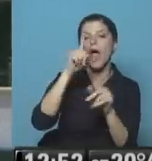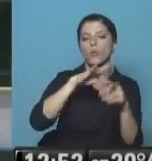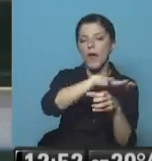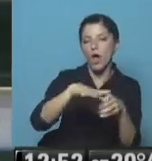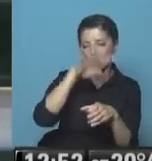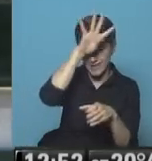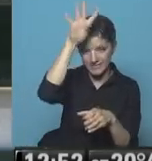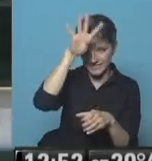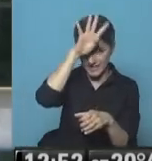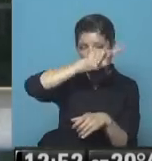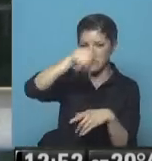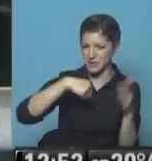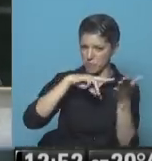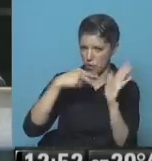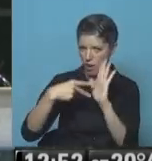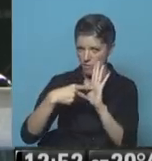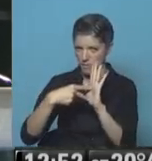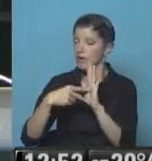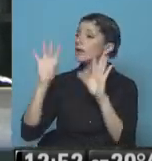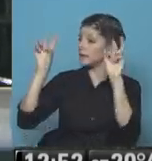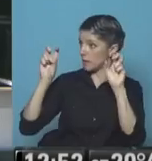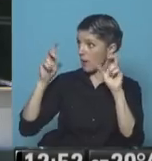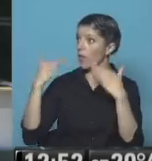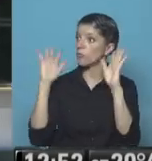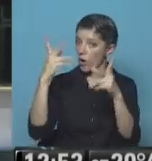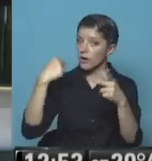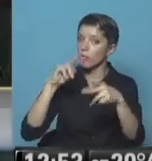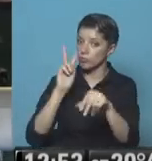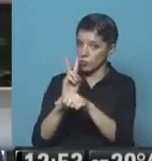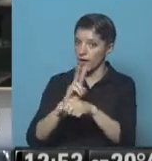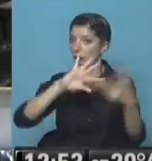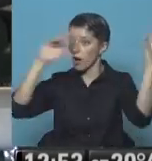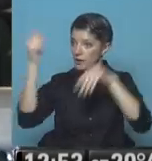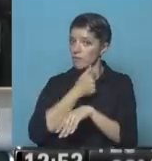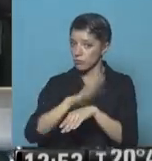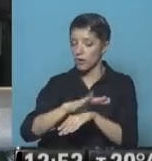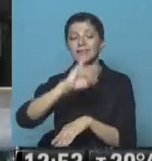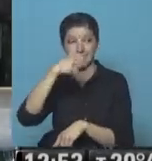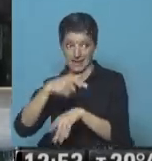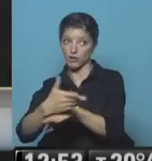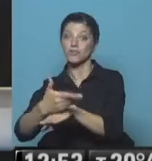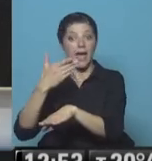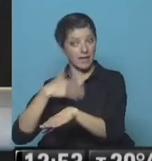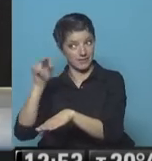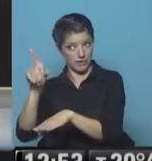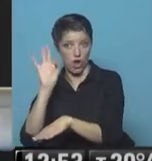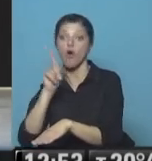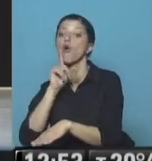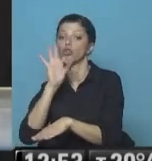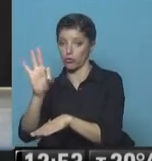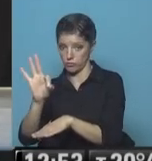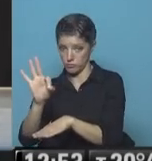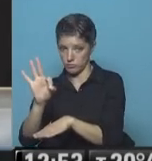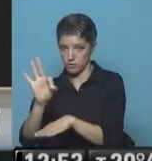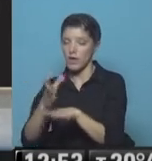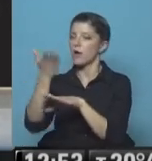indígenas y al territorio. Ecológico. Y esto se dio ya desde antes de Otto Pérez Molina, aproximadamente a